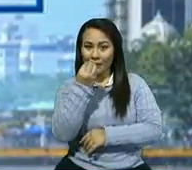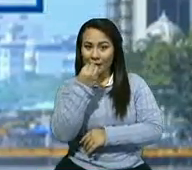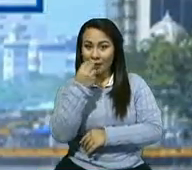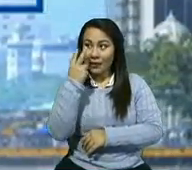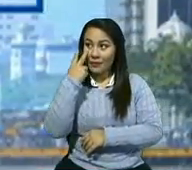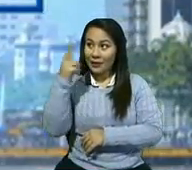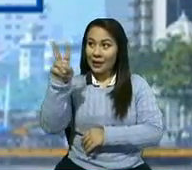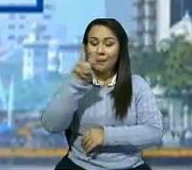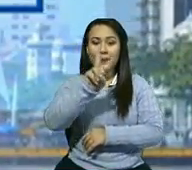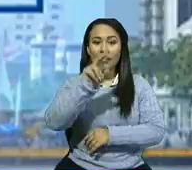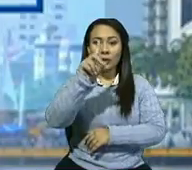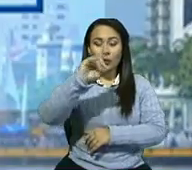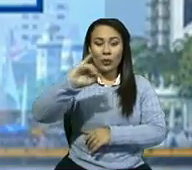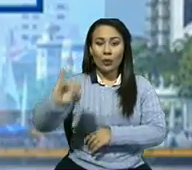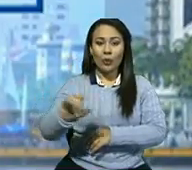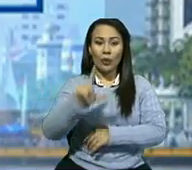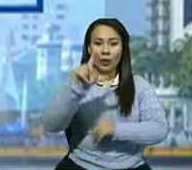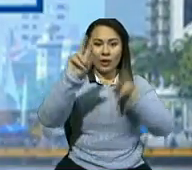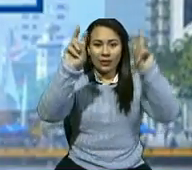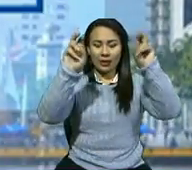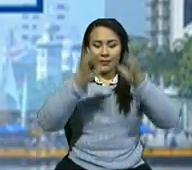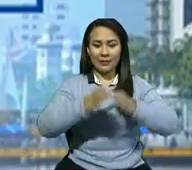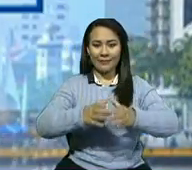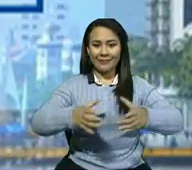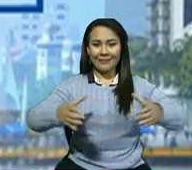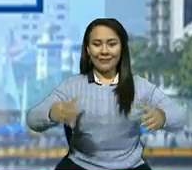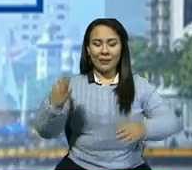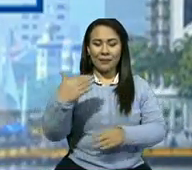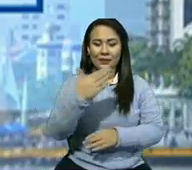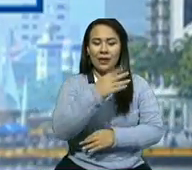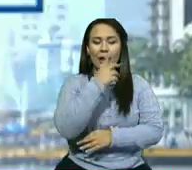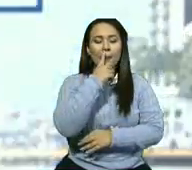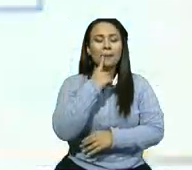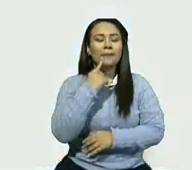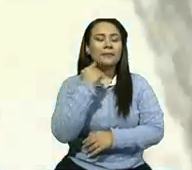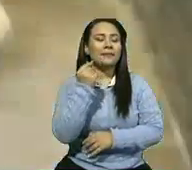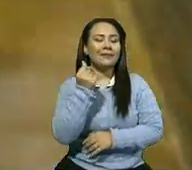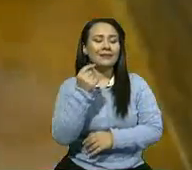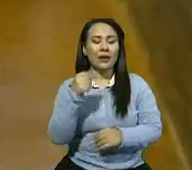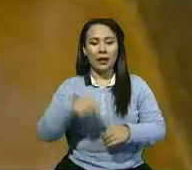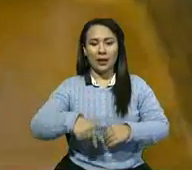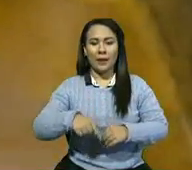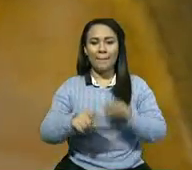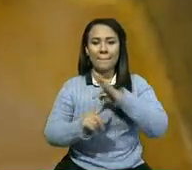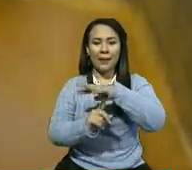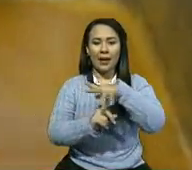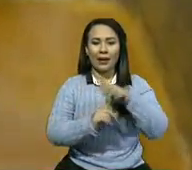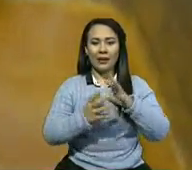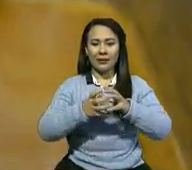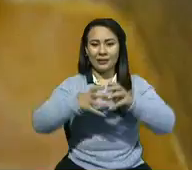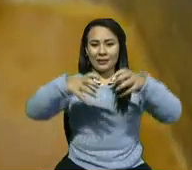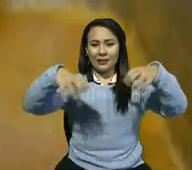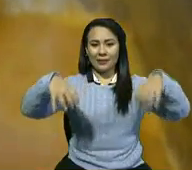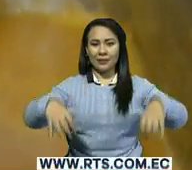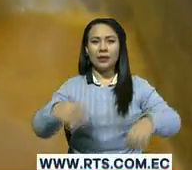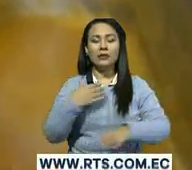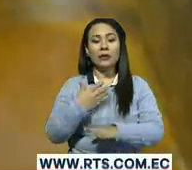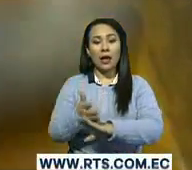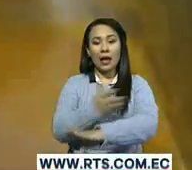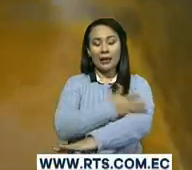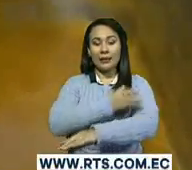el encebollado más grande y delicioso en el Parque Samanes. Yo fui el campeón del Mundial del Encebollado el año